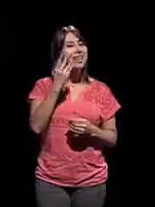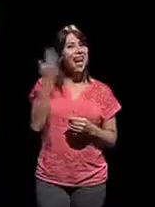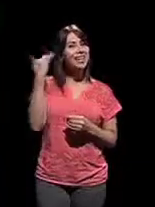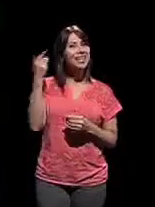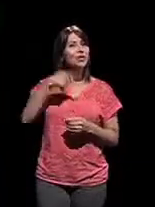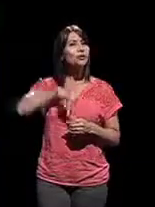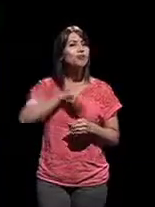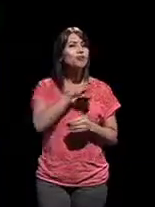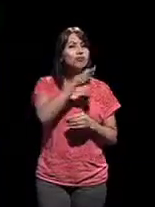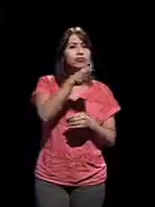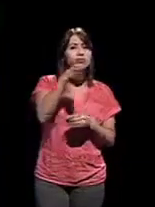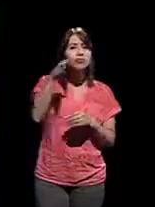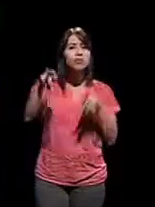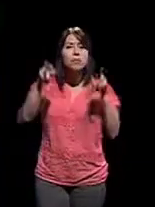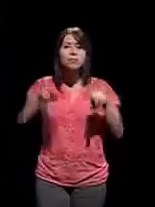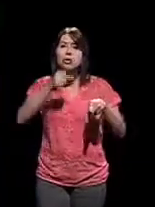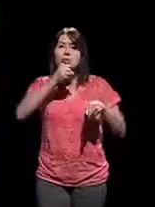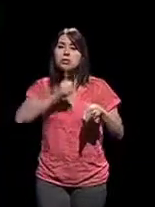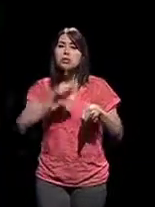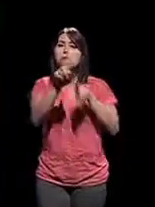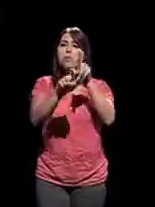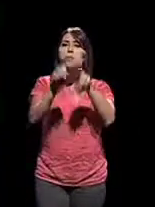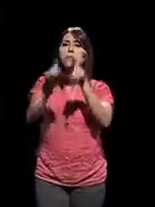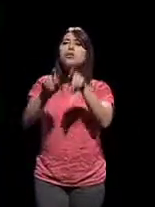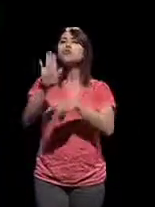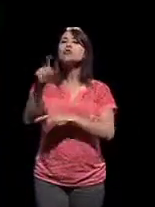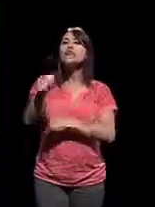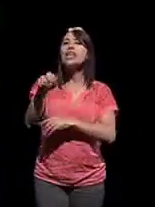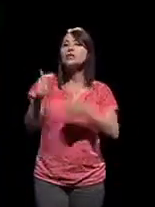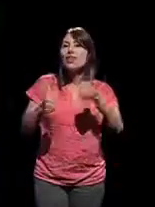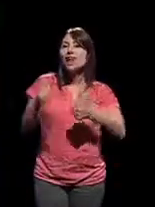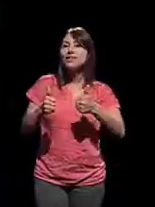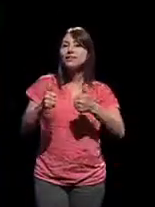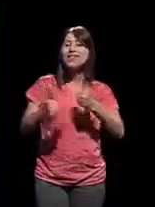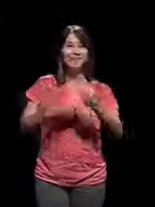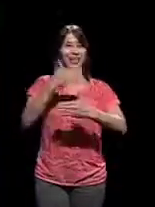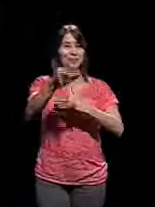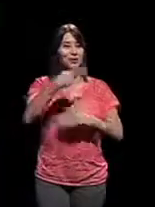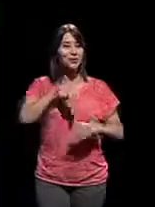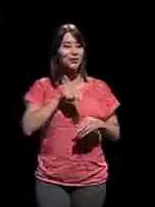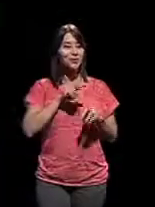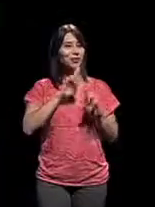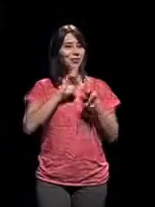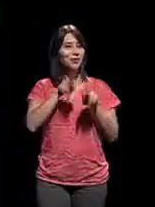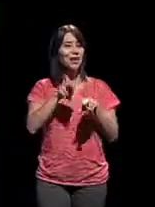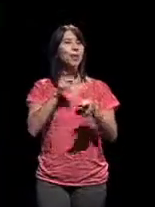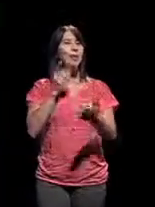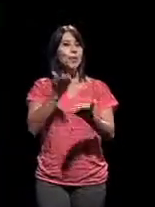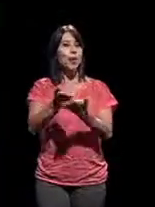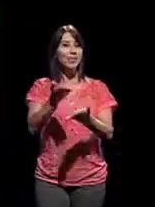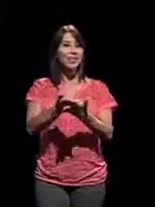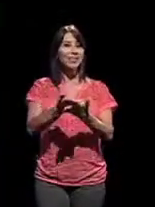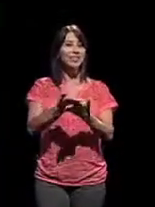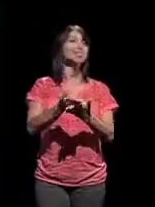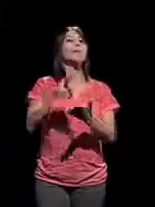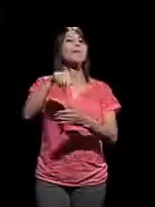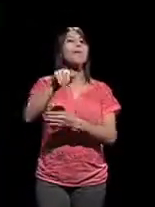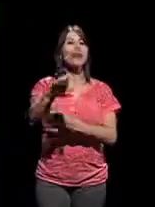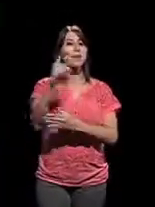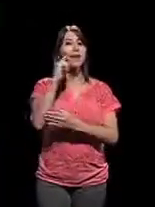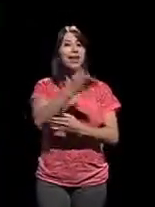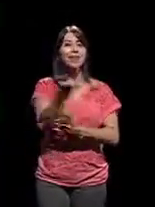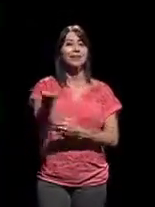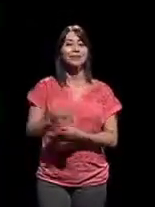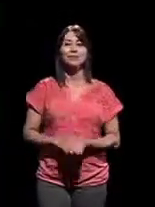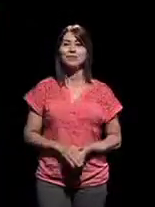ver un sondeo que hicimos con algunas personas adultas mayores sobre sus necesidades y al volver tratamos de responder cuáles son las propuestas, ¿verdad?, del